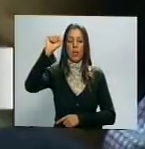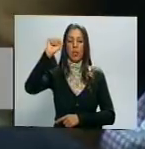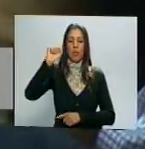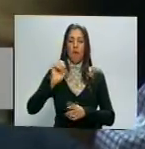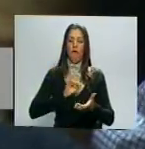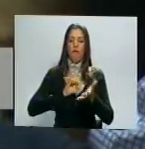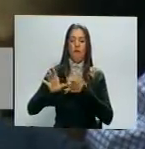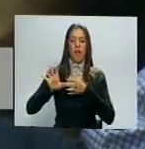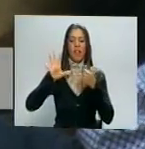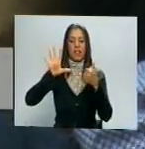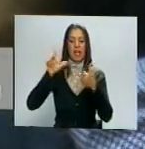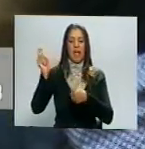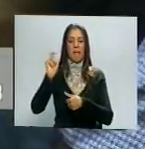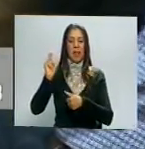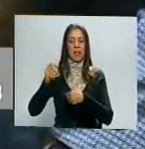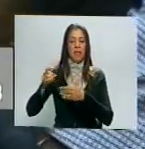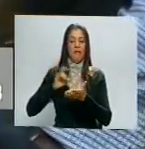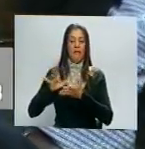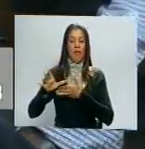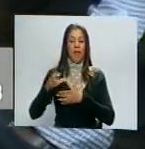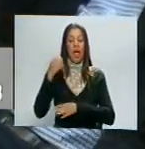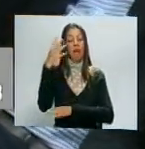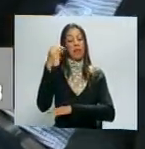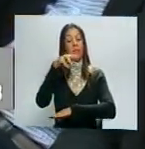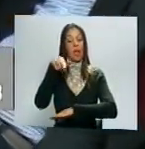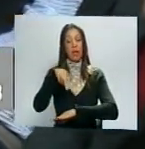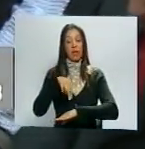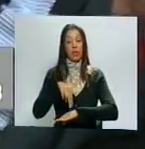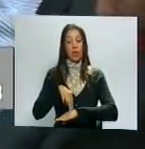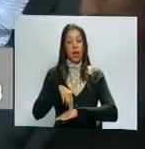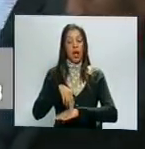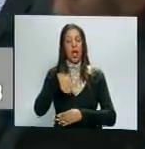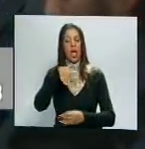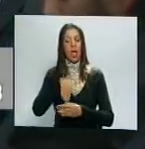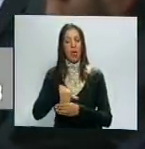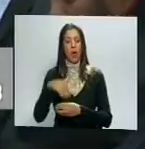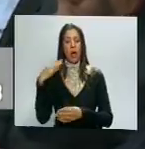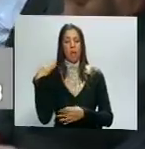Nacional, como que una Asamblea Nacional es electa para eso.